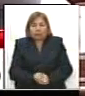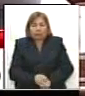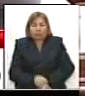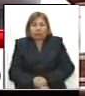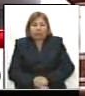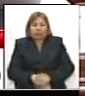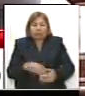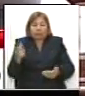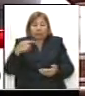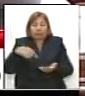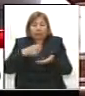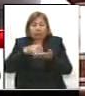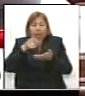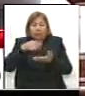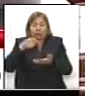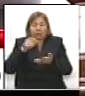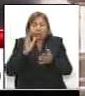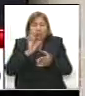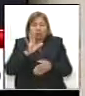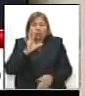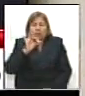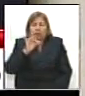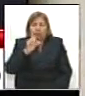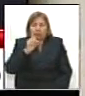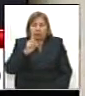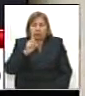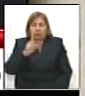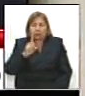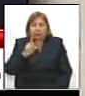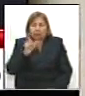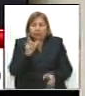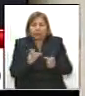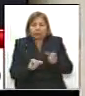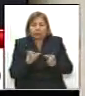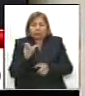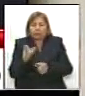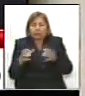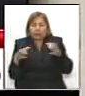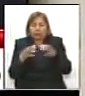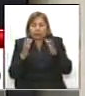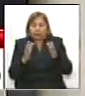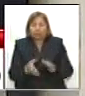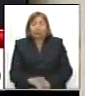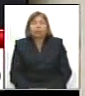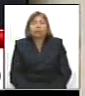Han registrado su asistencia 81 señores congresistas.